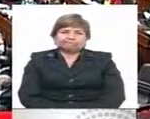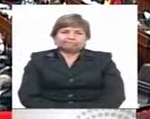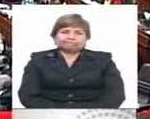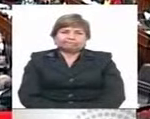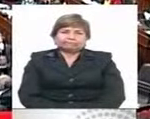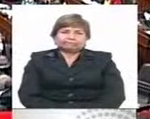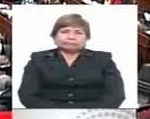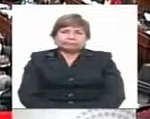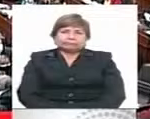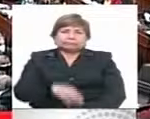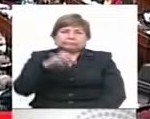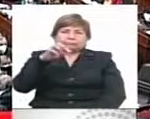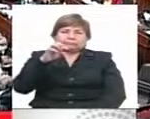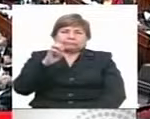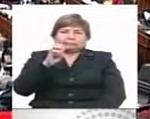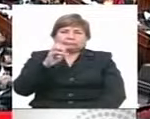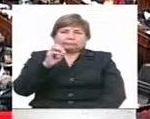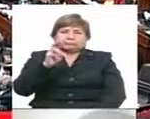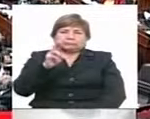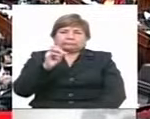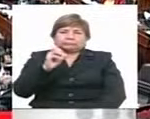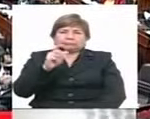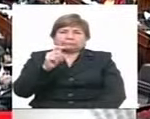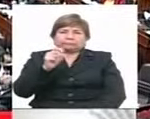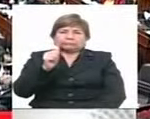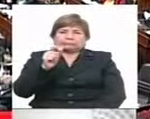Congresista Pedro Martínez Talavera.